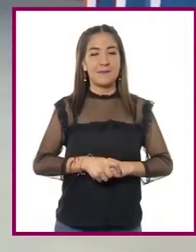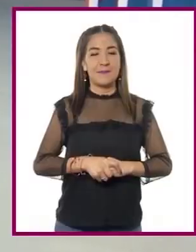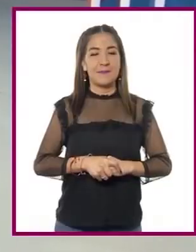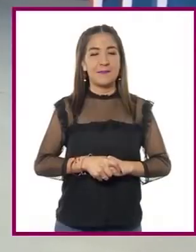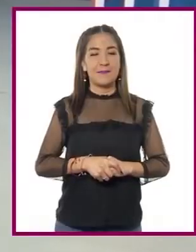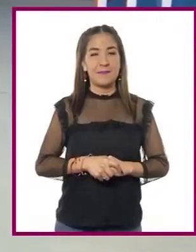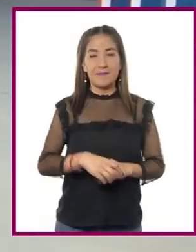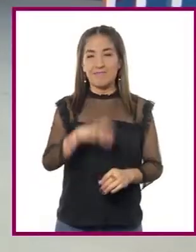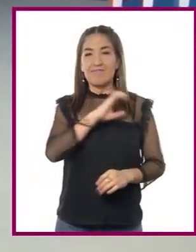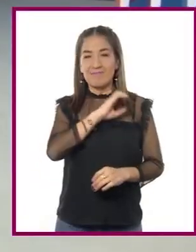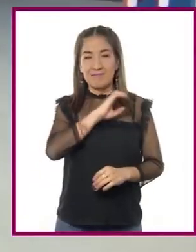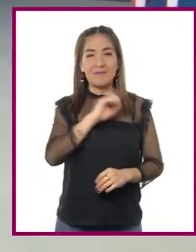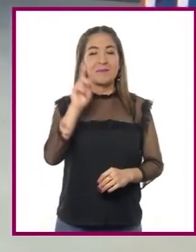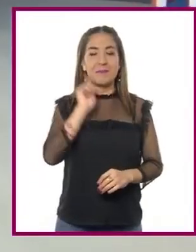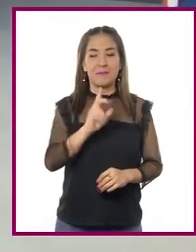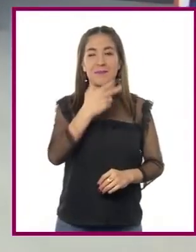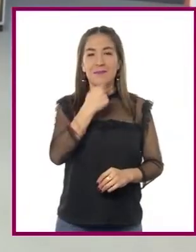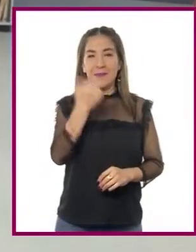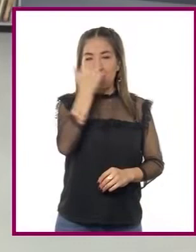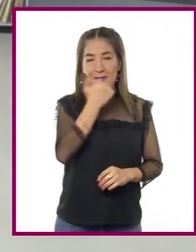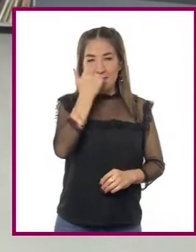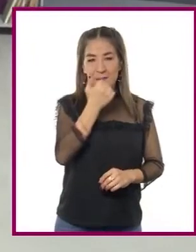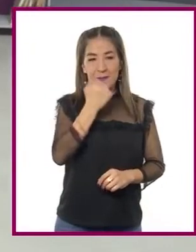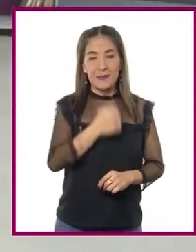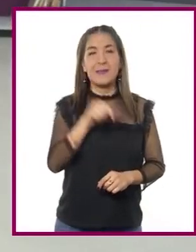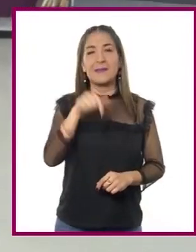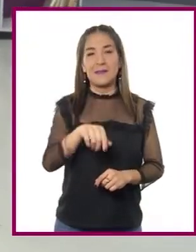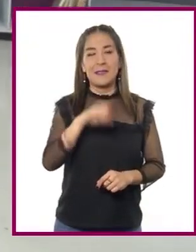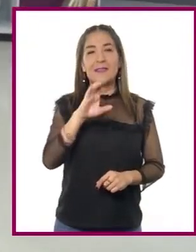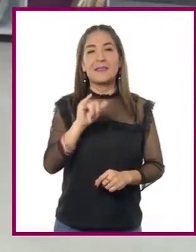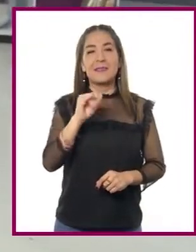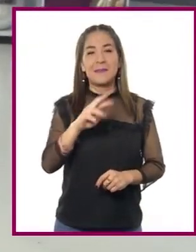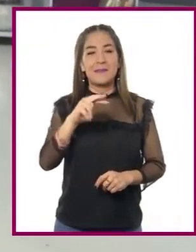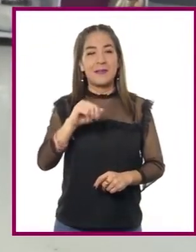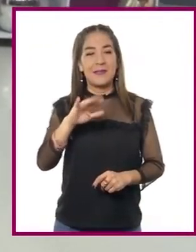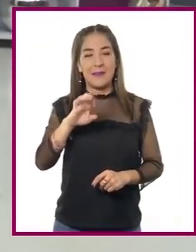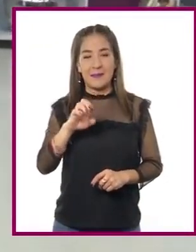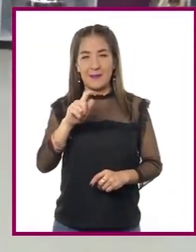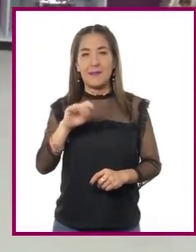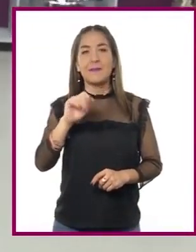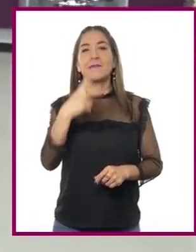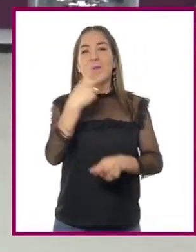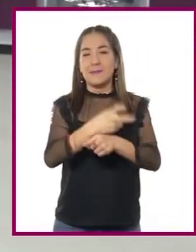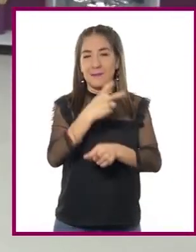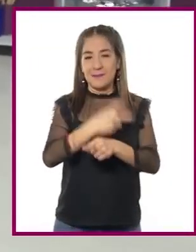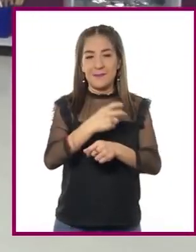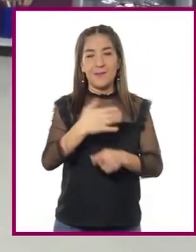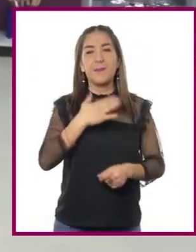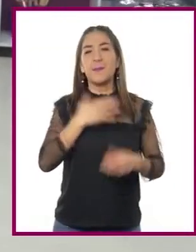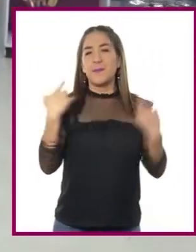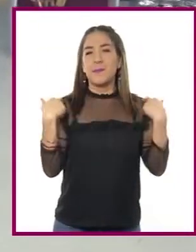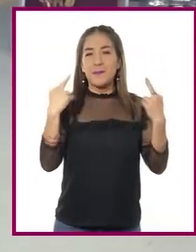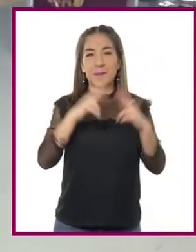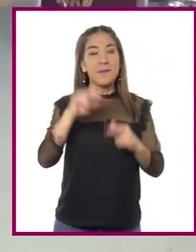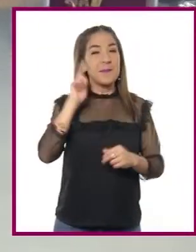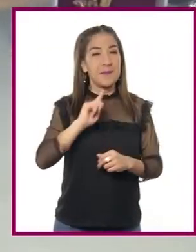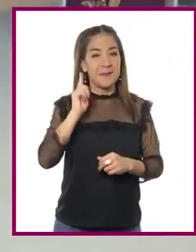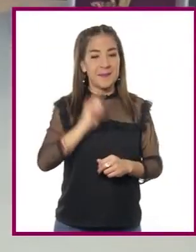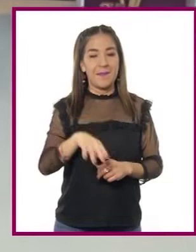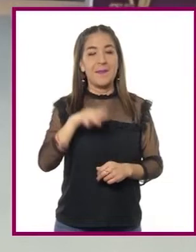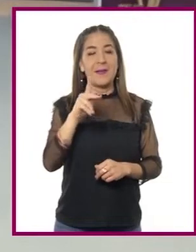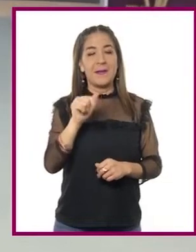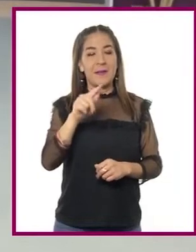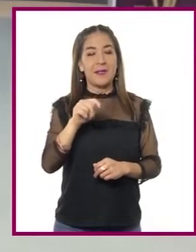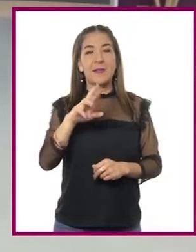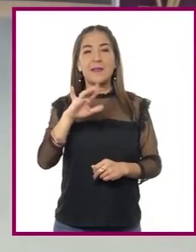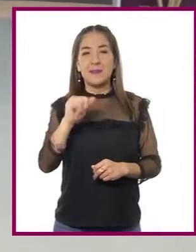Estimadas alumnas y alumnos de la asignatura Formación Cívica y Ética de segundo grado, soy la maestra Patricia Germán y me complace mucho